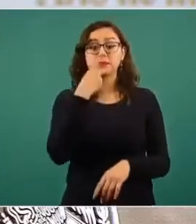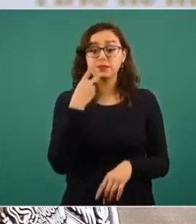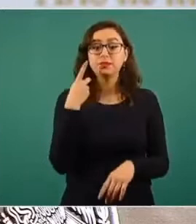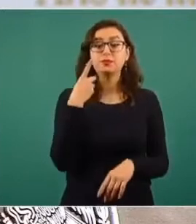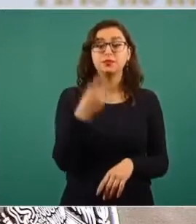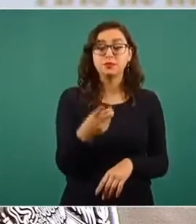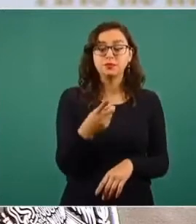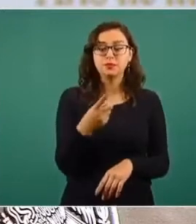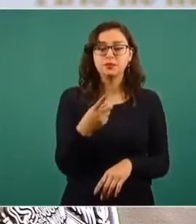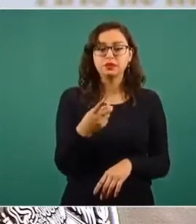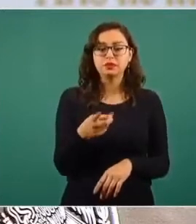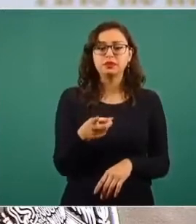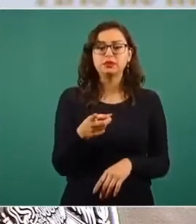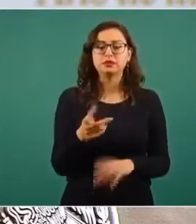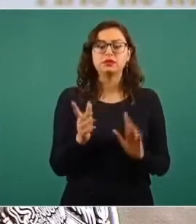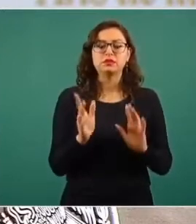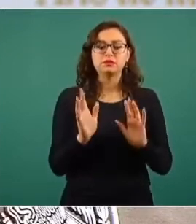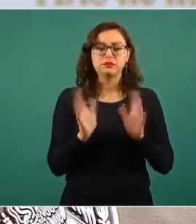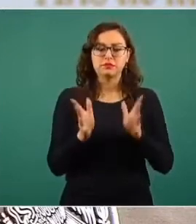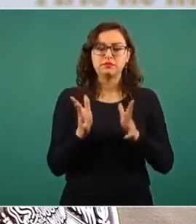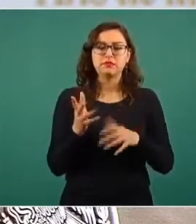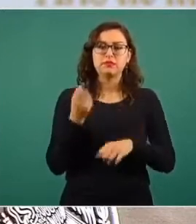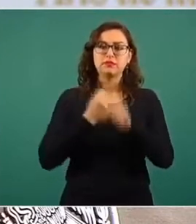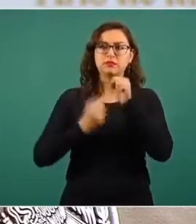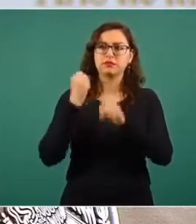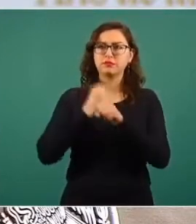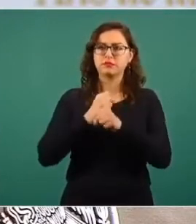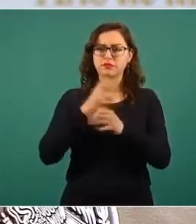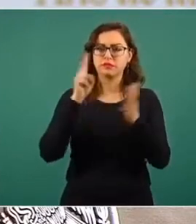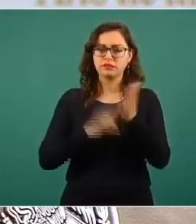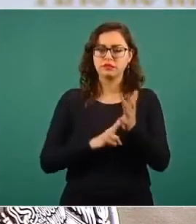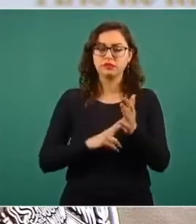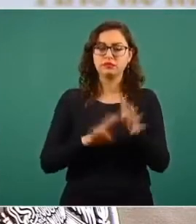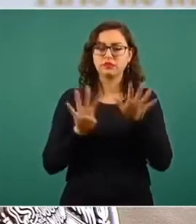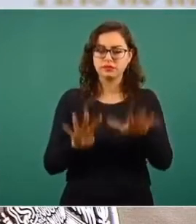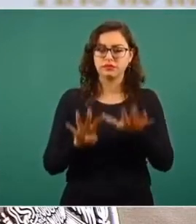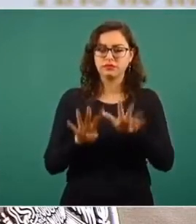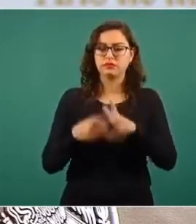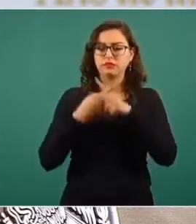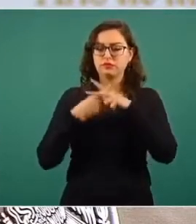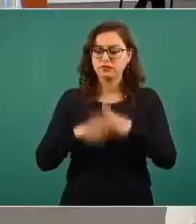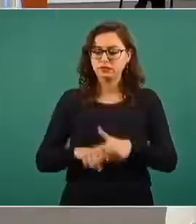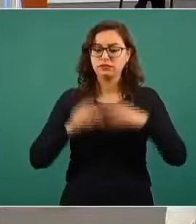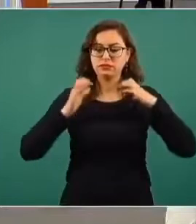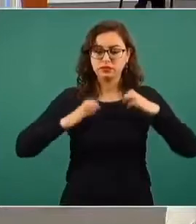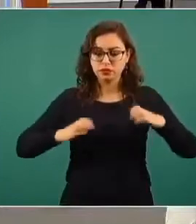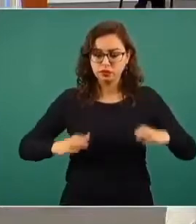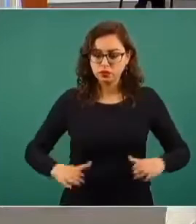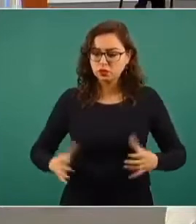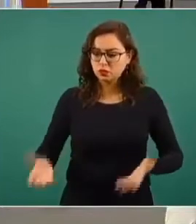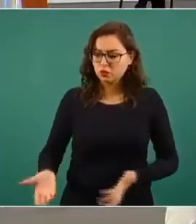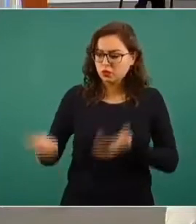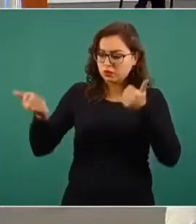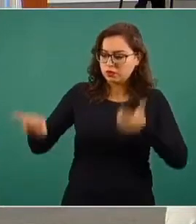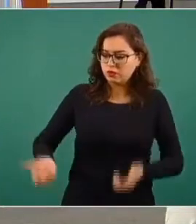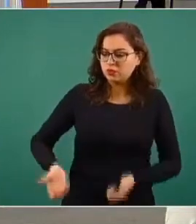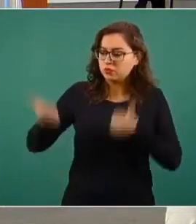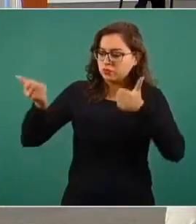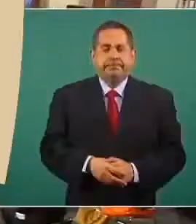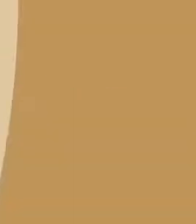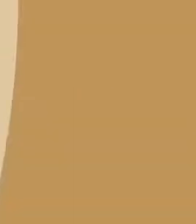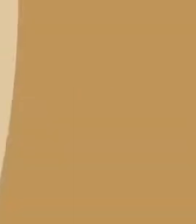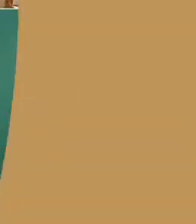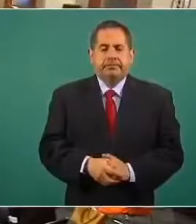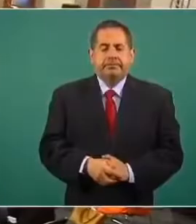lo veníamos ya realizando desde el año 2019, de los cuerpos recuperados y su entrega con los